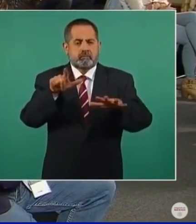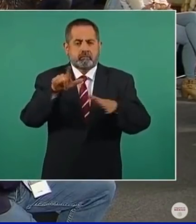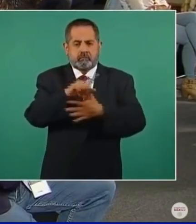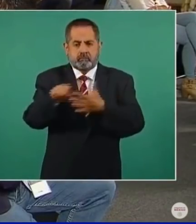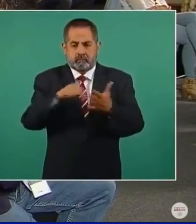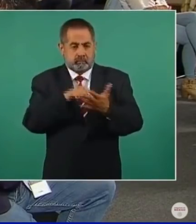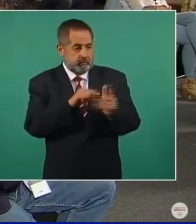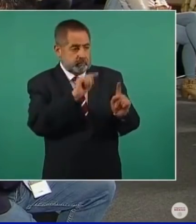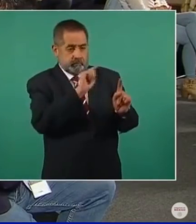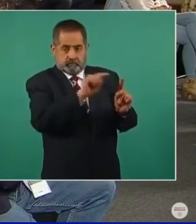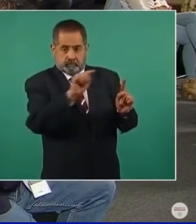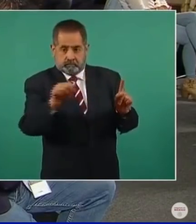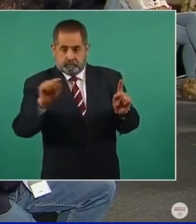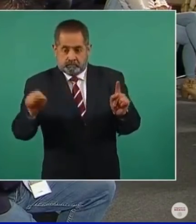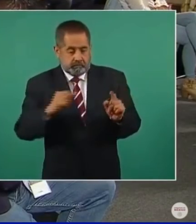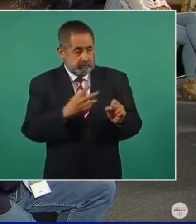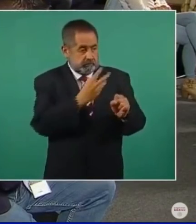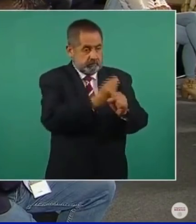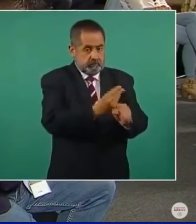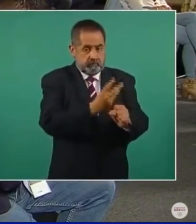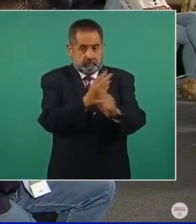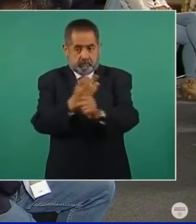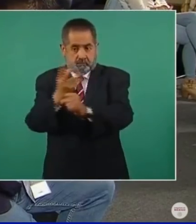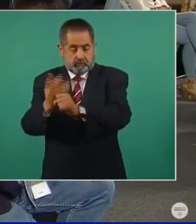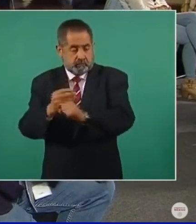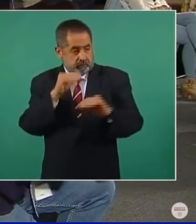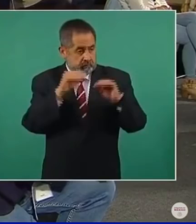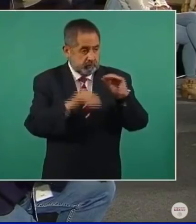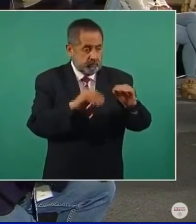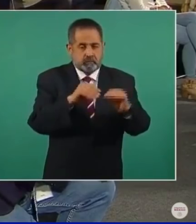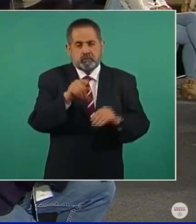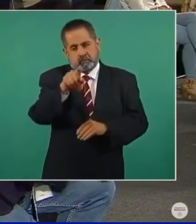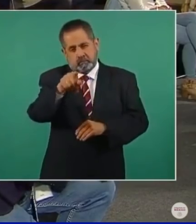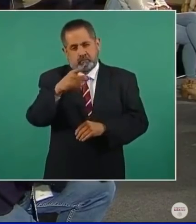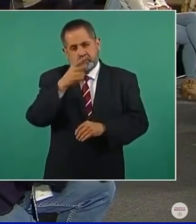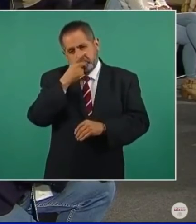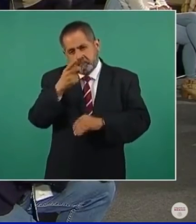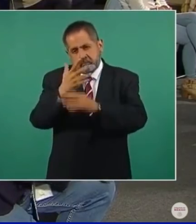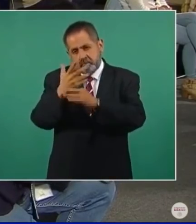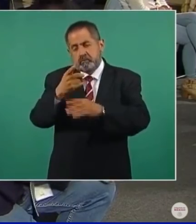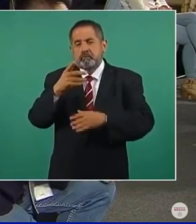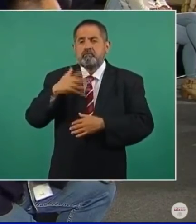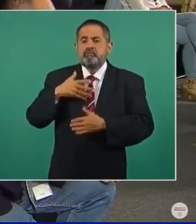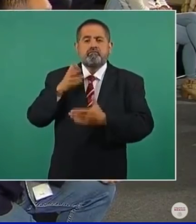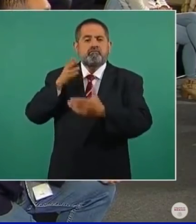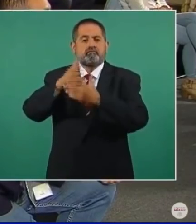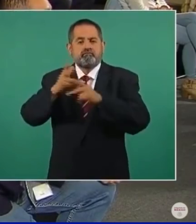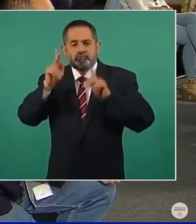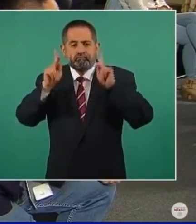hidroeléctricas. Usted hizo una inspección,